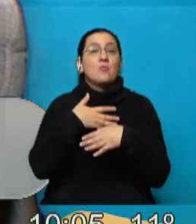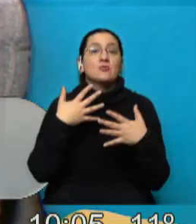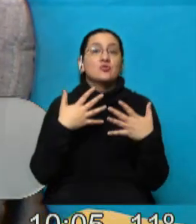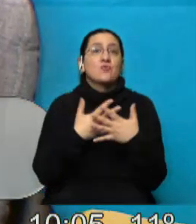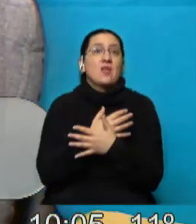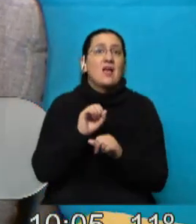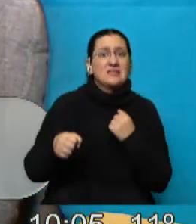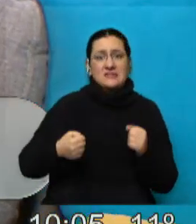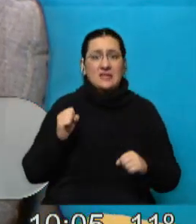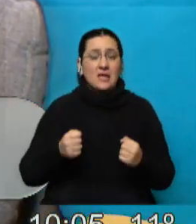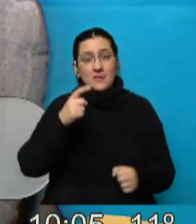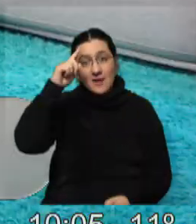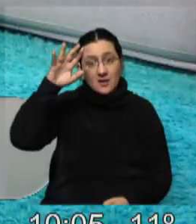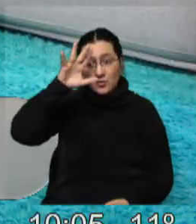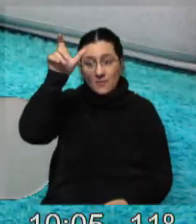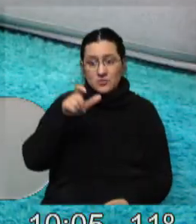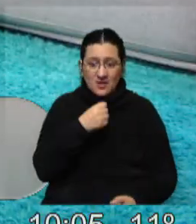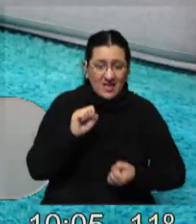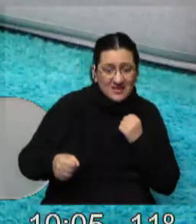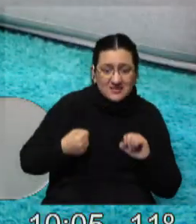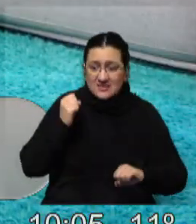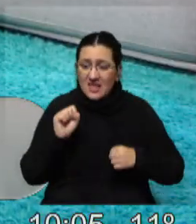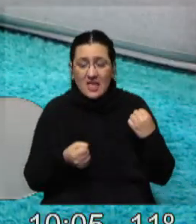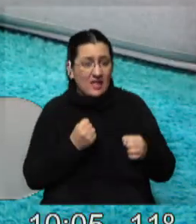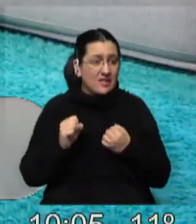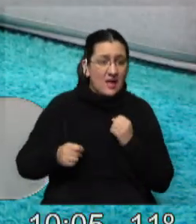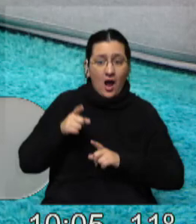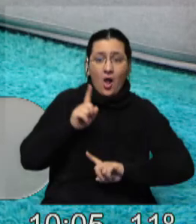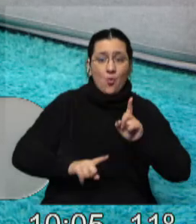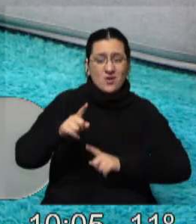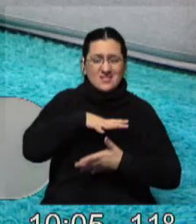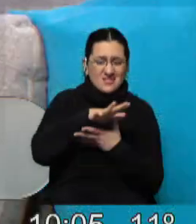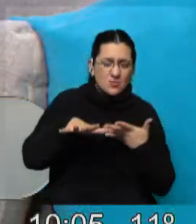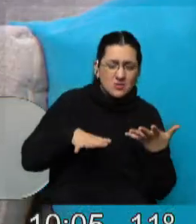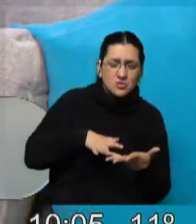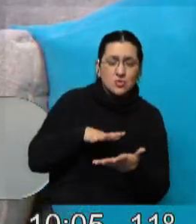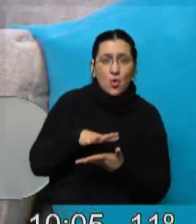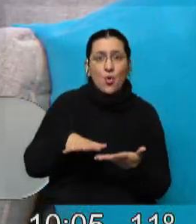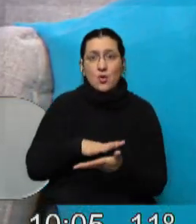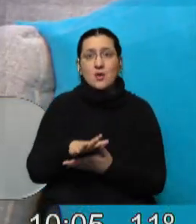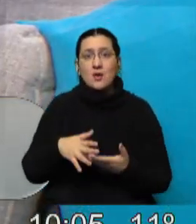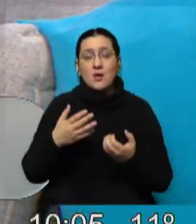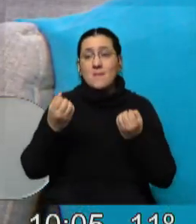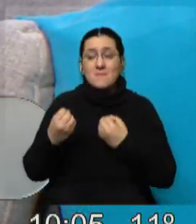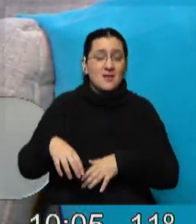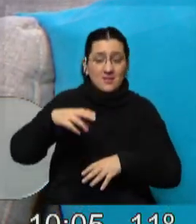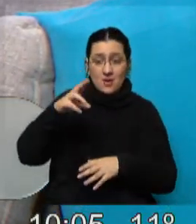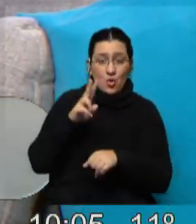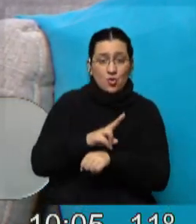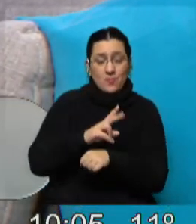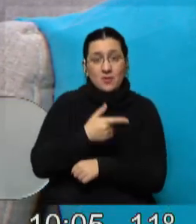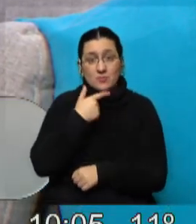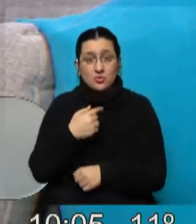de ansiedad. Imagínense una persona que le da ansiedad a ciertas situaciones de pérdida de control. Yo voy a hacerte